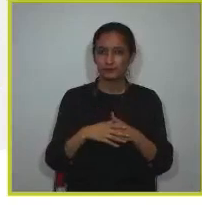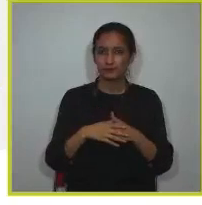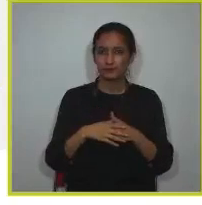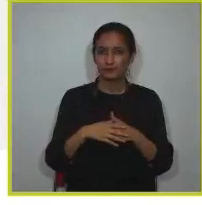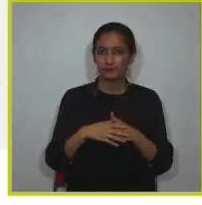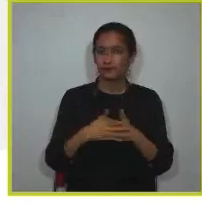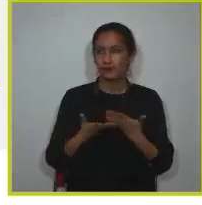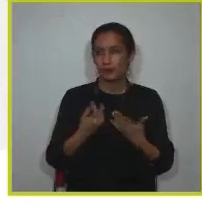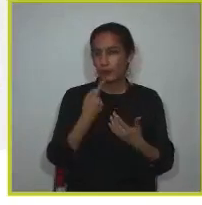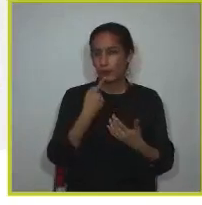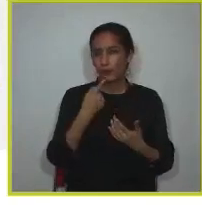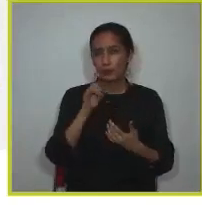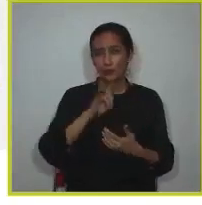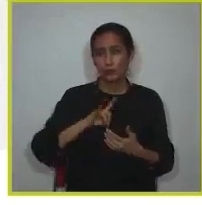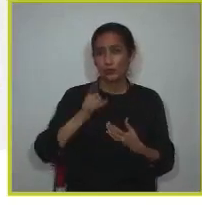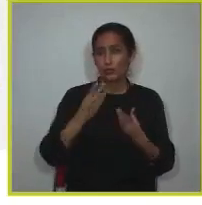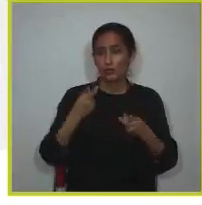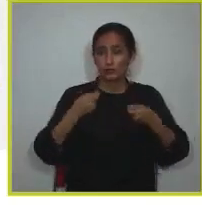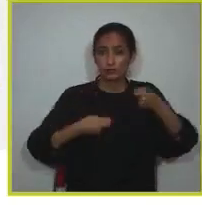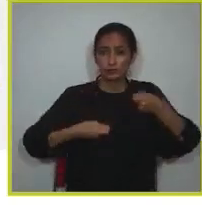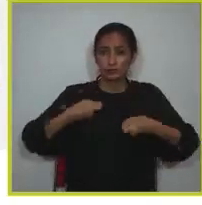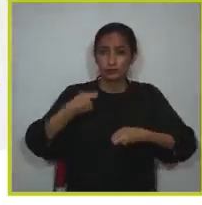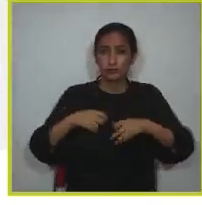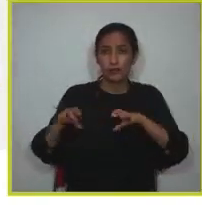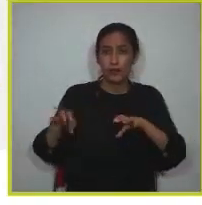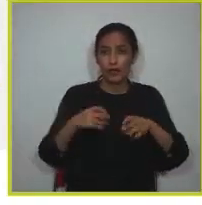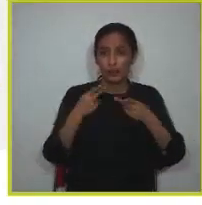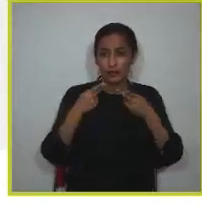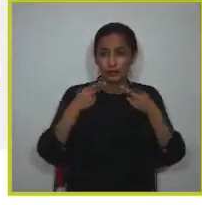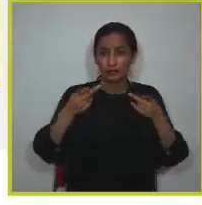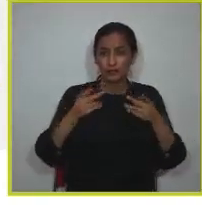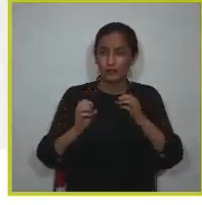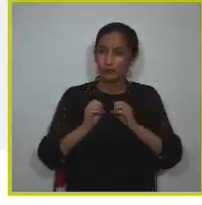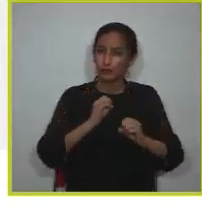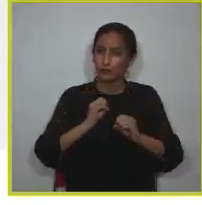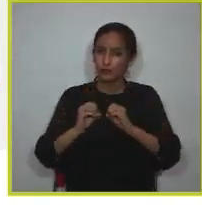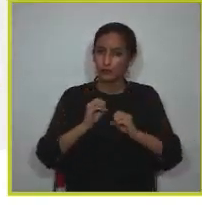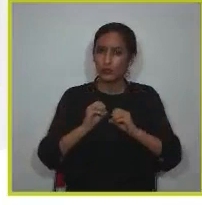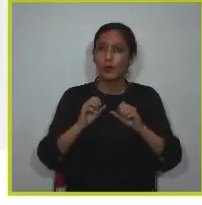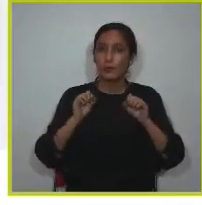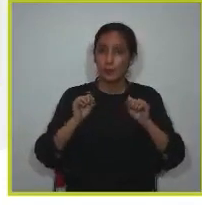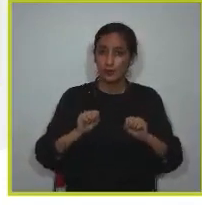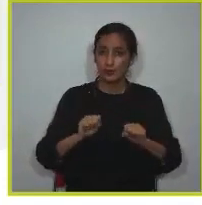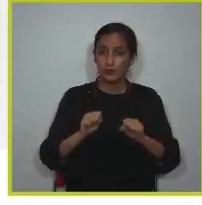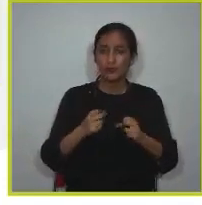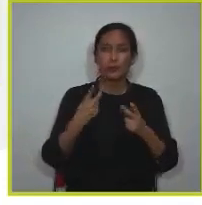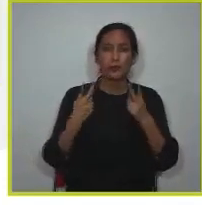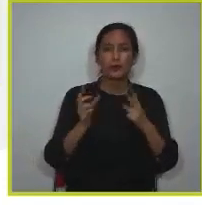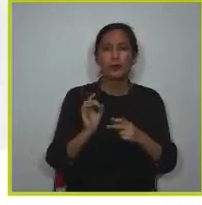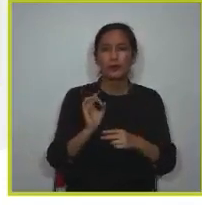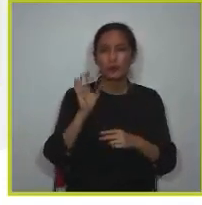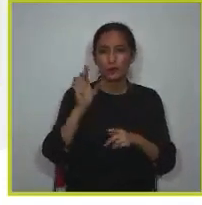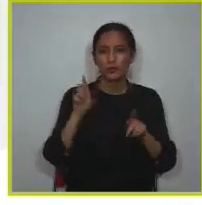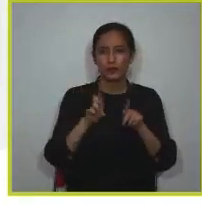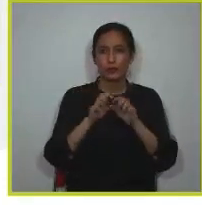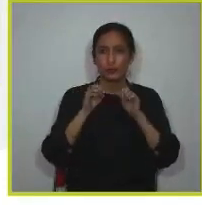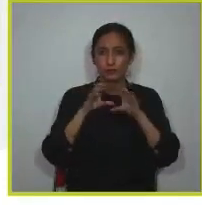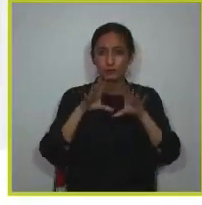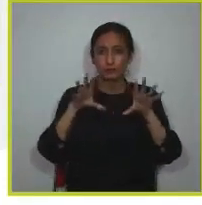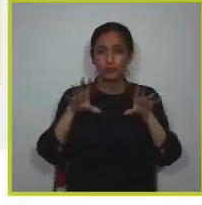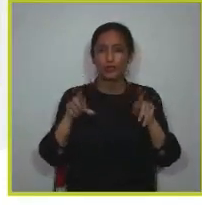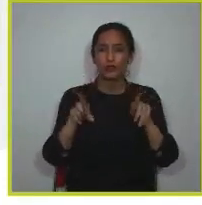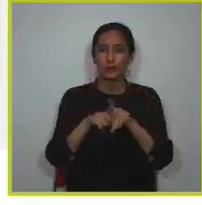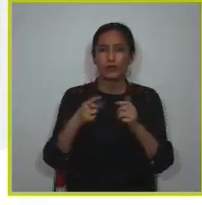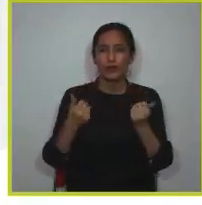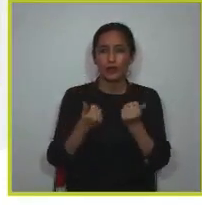no podemos utilizar muchos recursos en hacer propaganda para esta solución pero hemos encontrado muchas alternativas de difusión con la